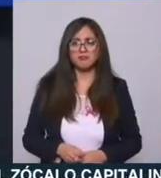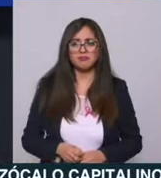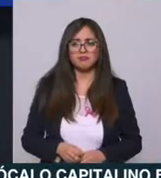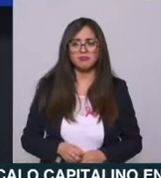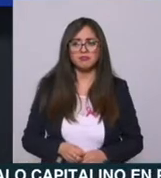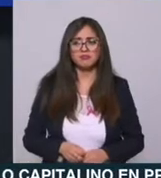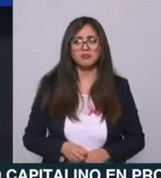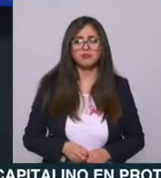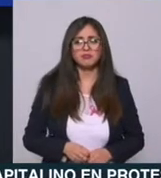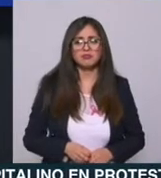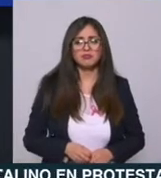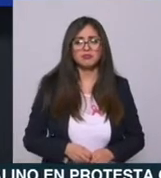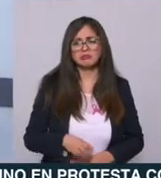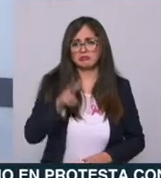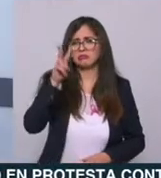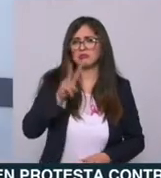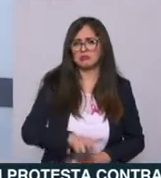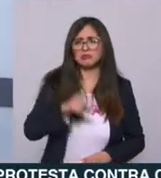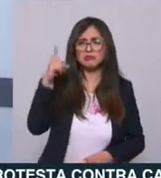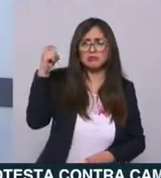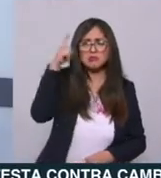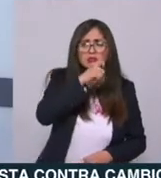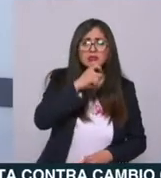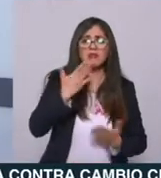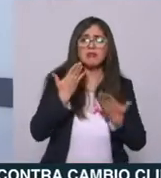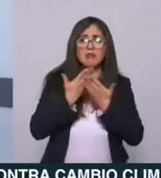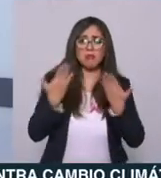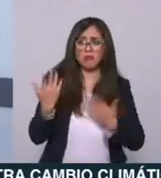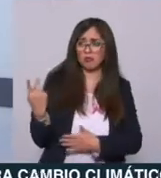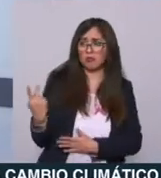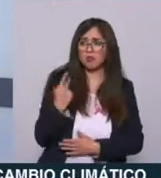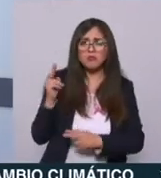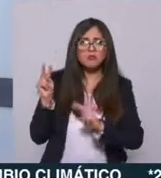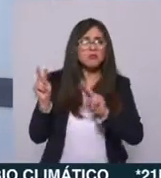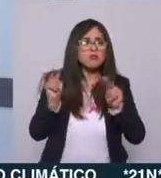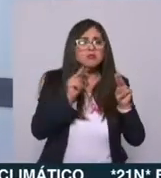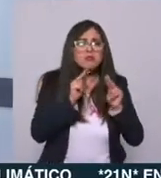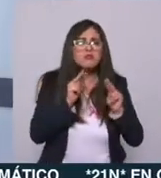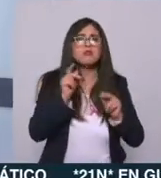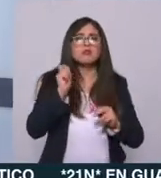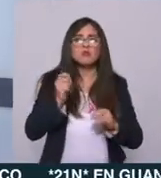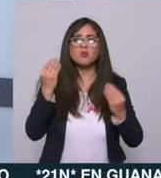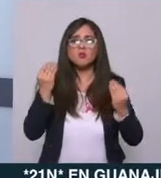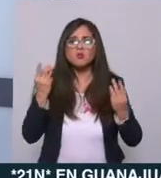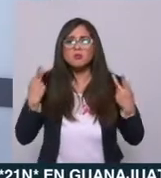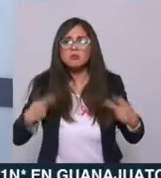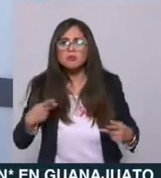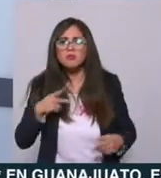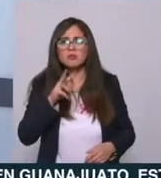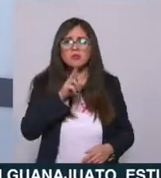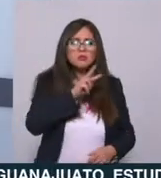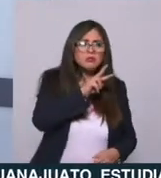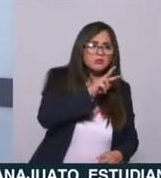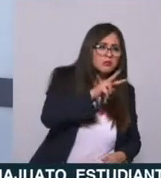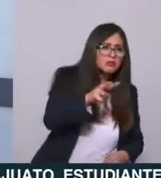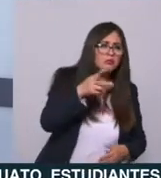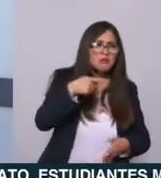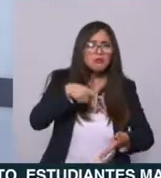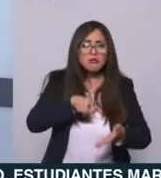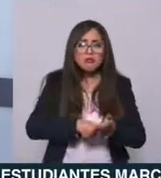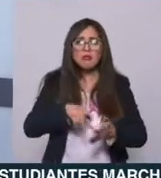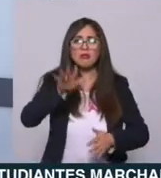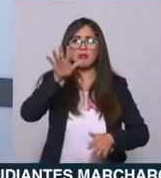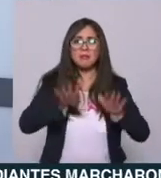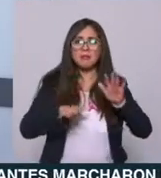porque por lo mismo que estamos alerta, ya vemos, bueno, las personas se quedan viendo hacia adentro y ya creemos como que